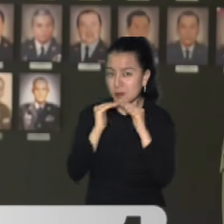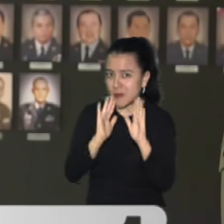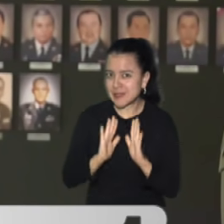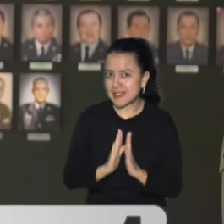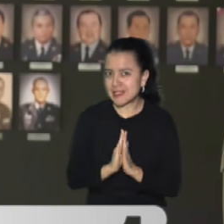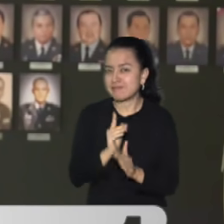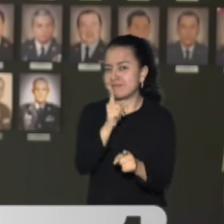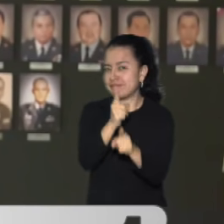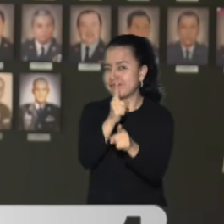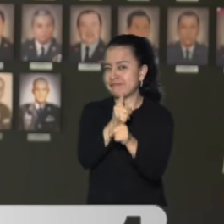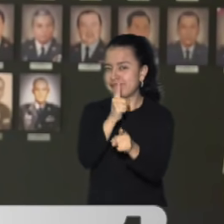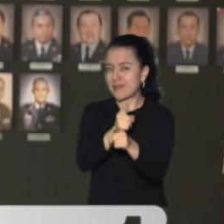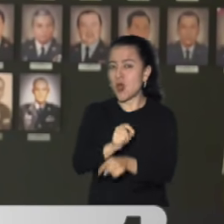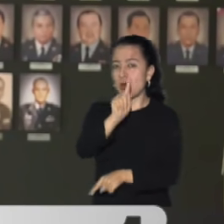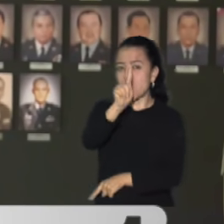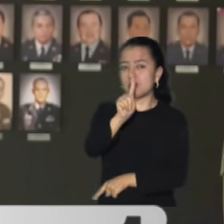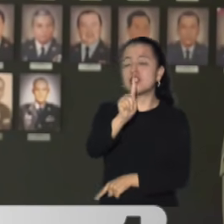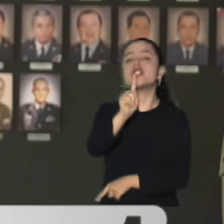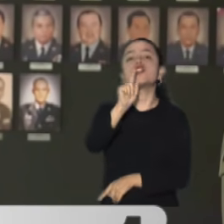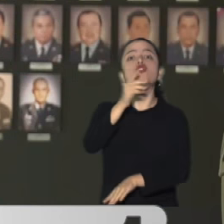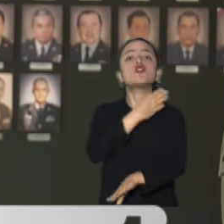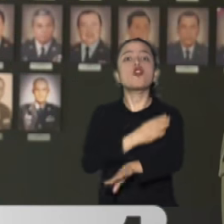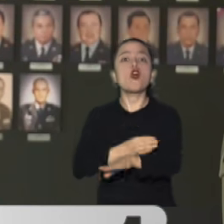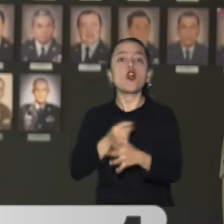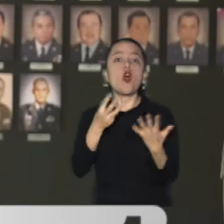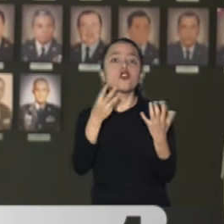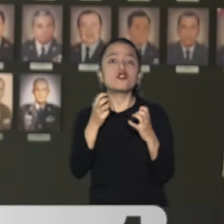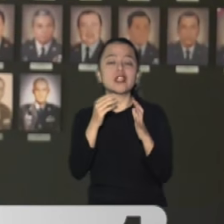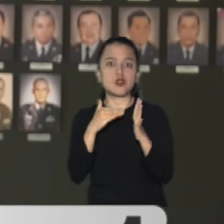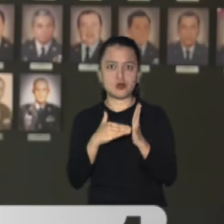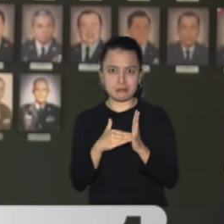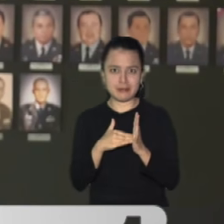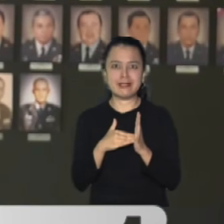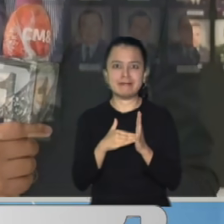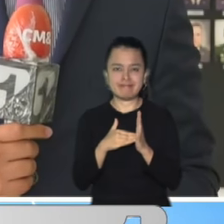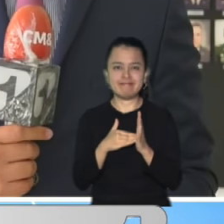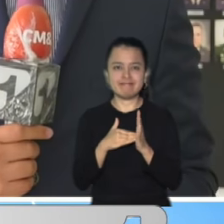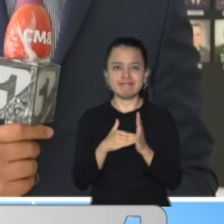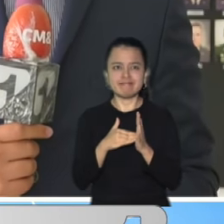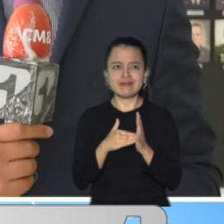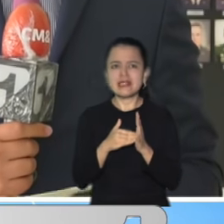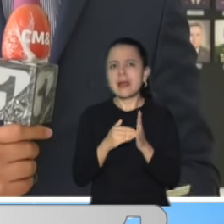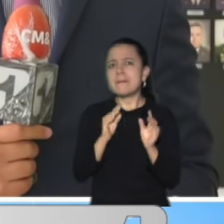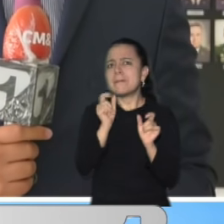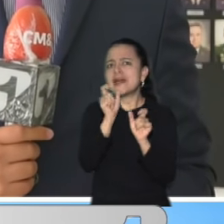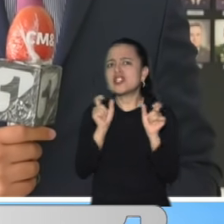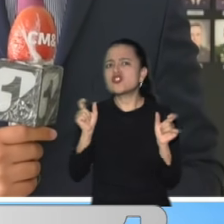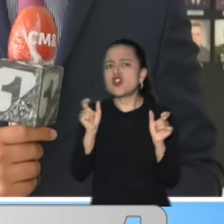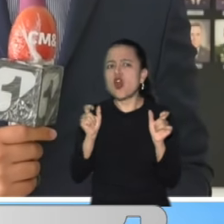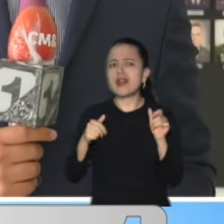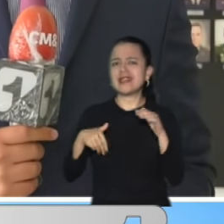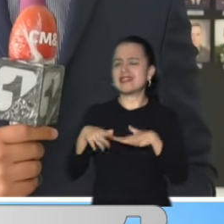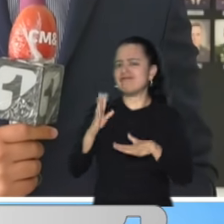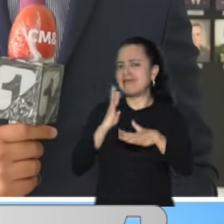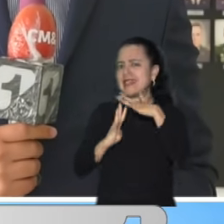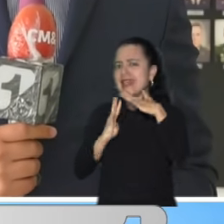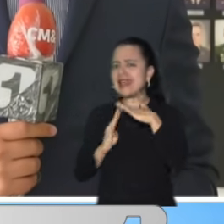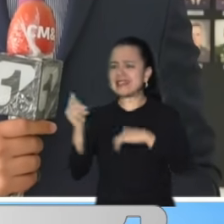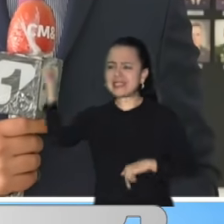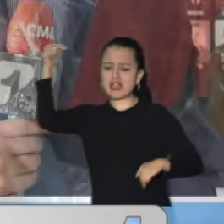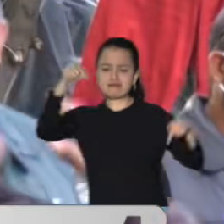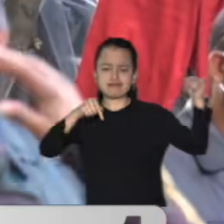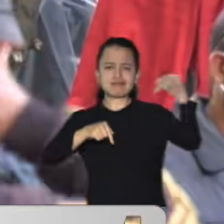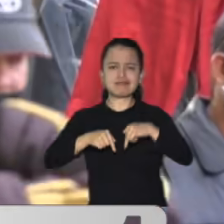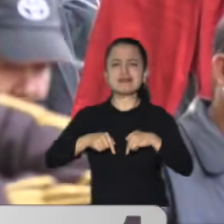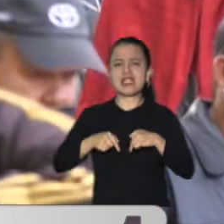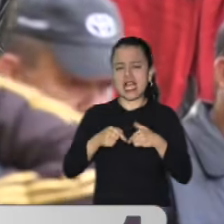dicho, será 1.800.000 ciudadanos migrantes venezolanos que se encuentran en Colombia los que van a ser vacunados, así lo confirmó